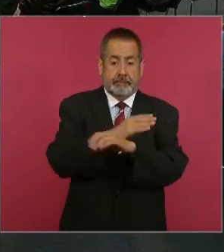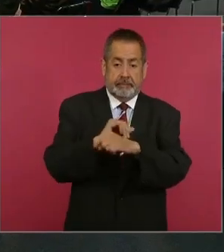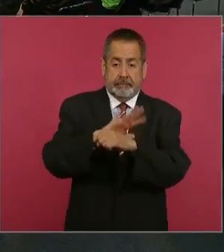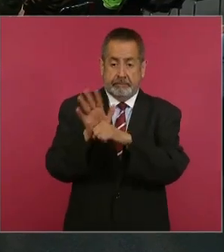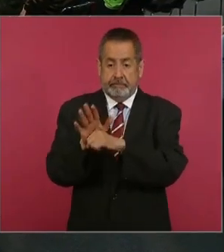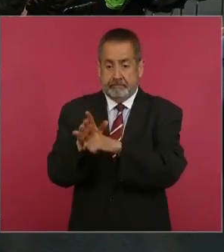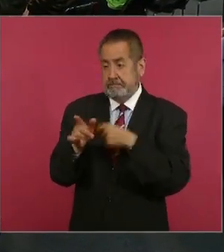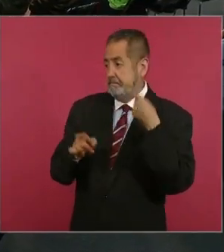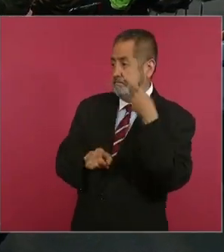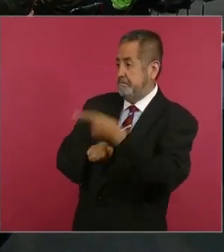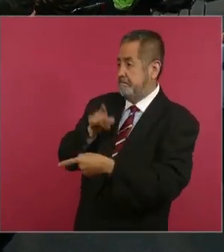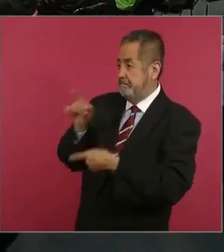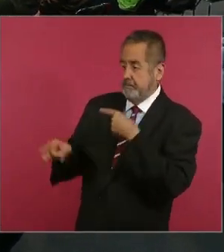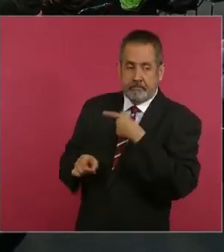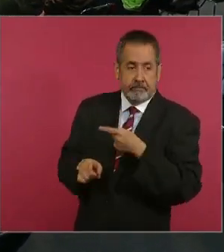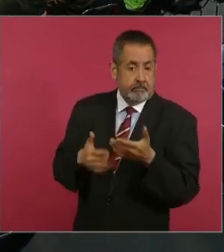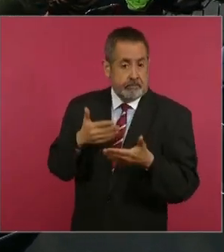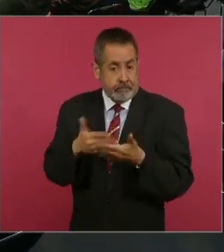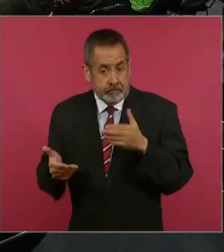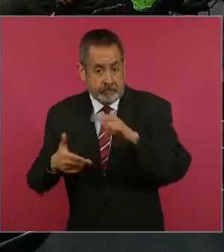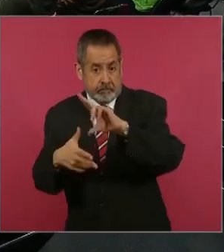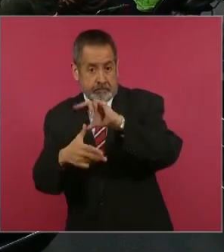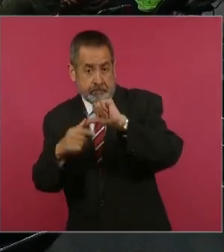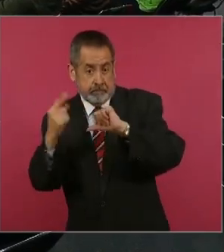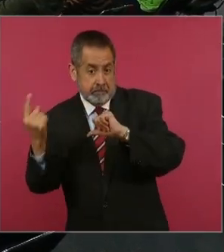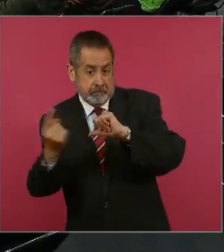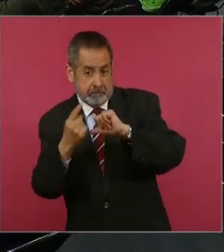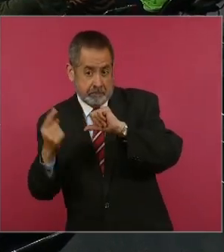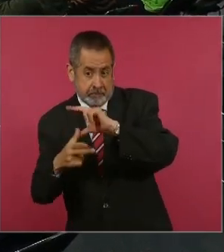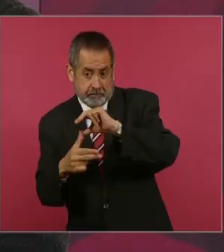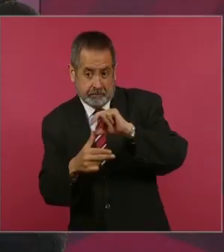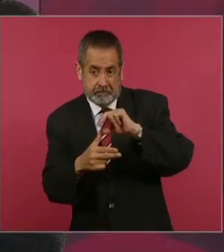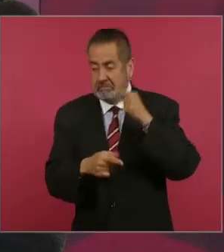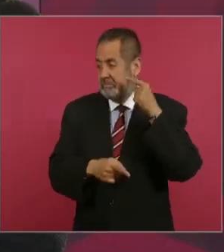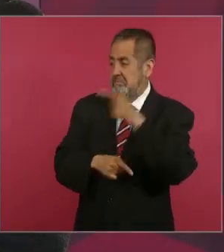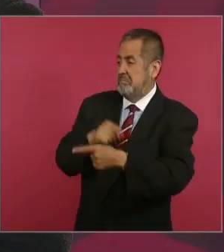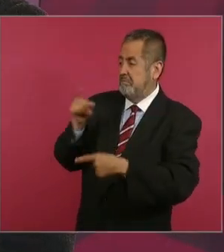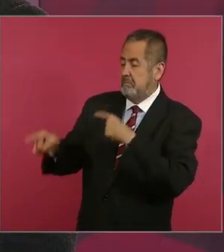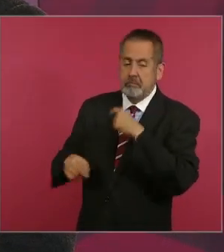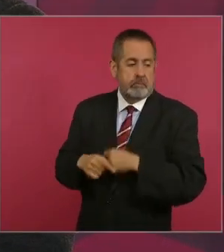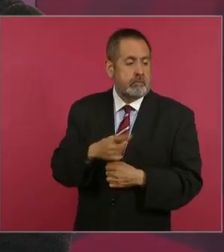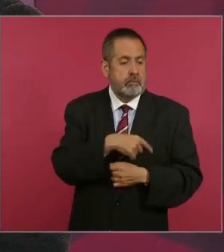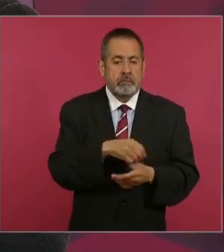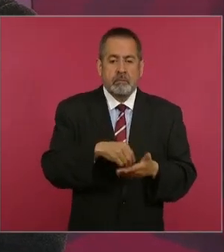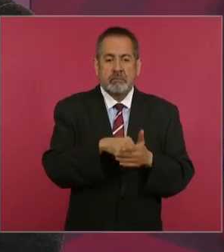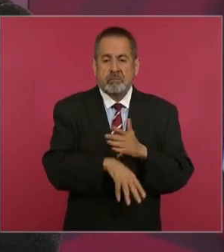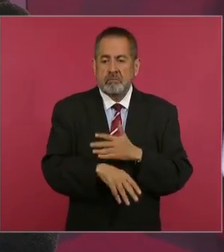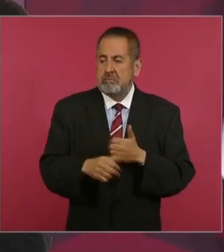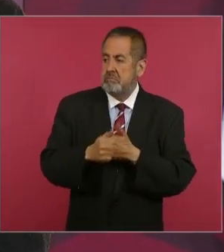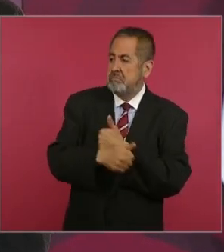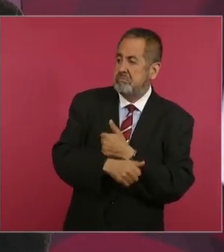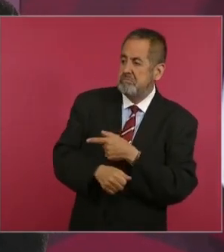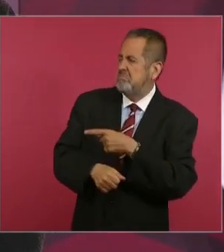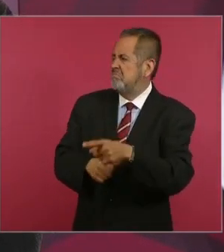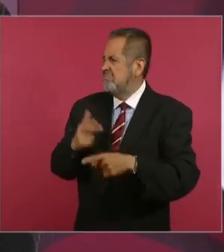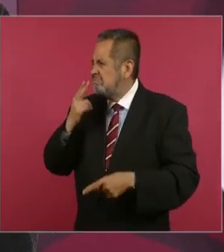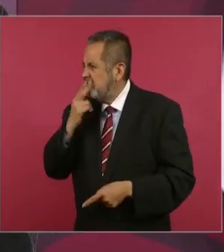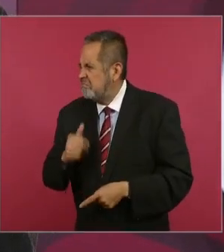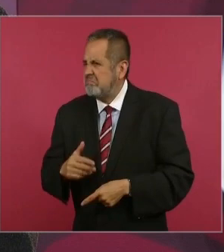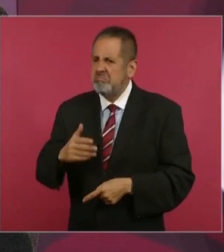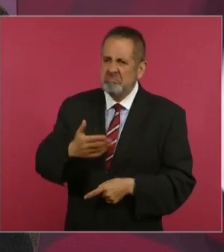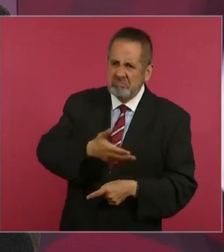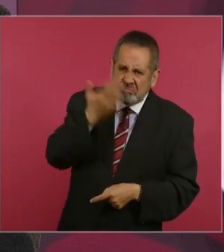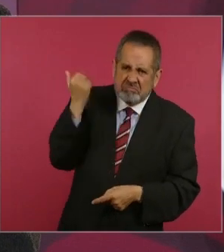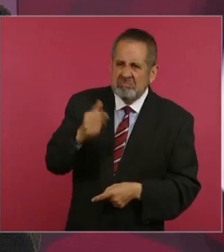pandemia lo del huracán están ocultando información sí son